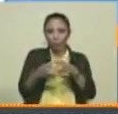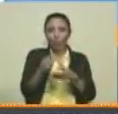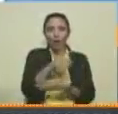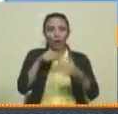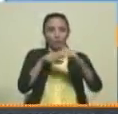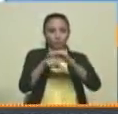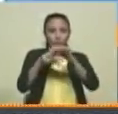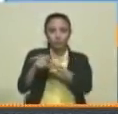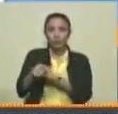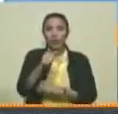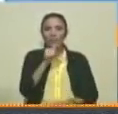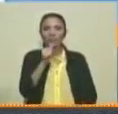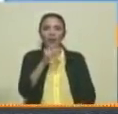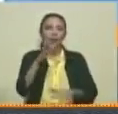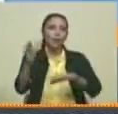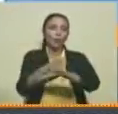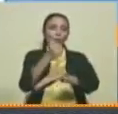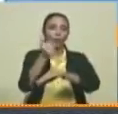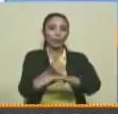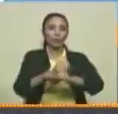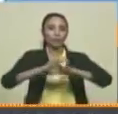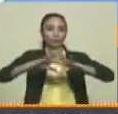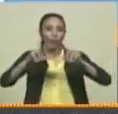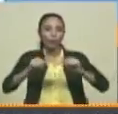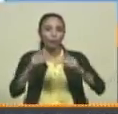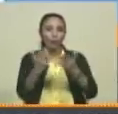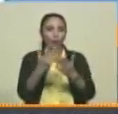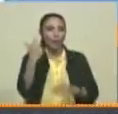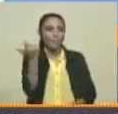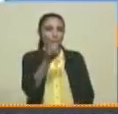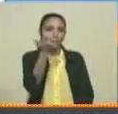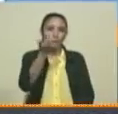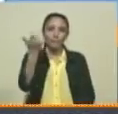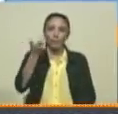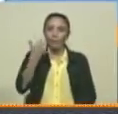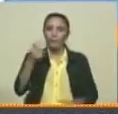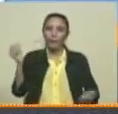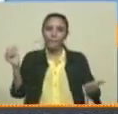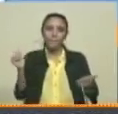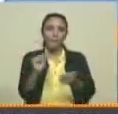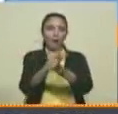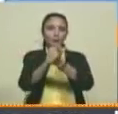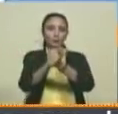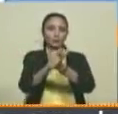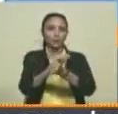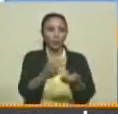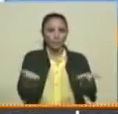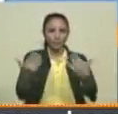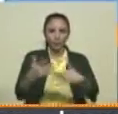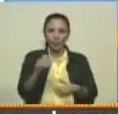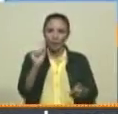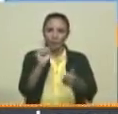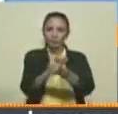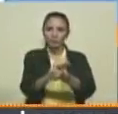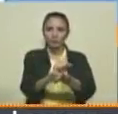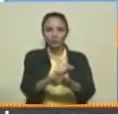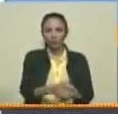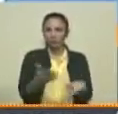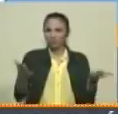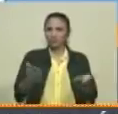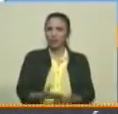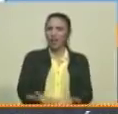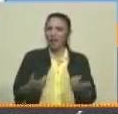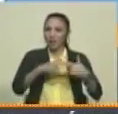quién fue que robó esa escuela, buscarlo, agarrarlo y decirle, pero mijo, ¿qué tienes tú